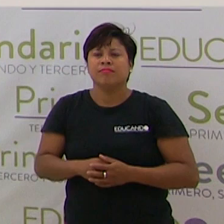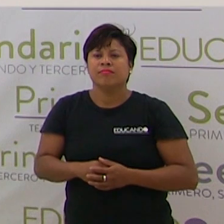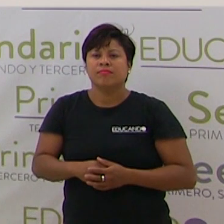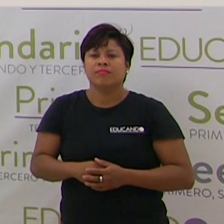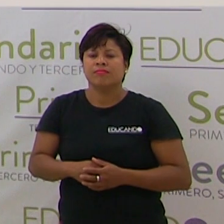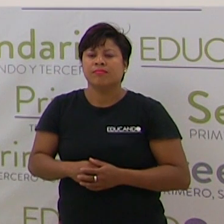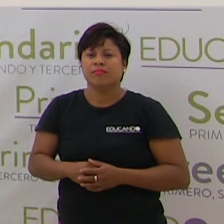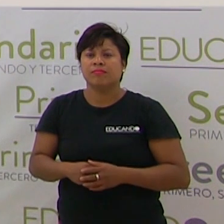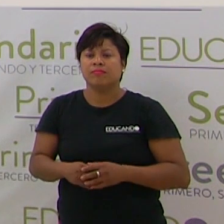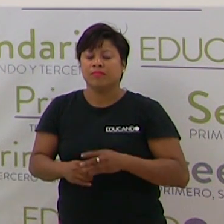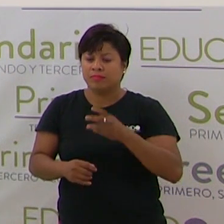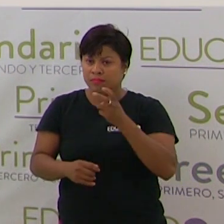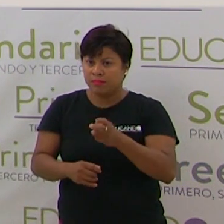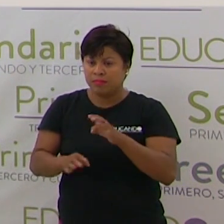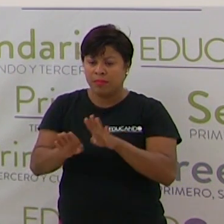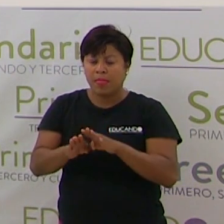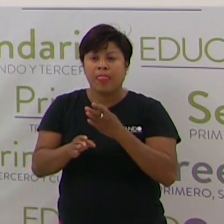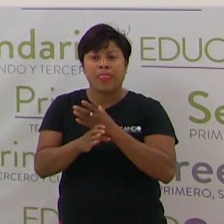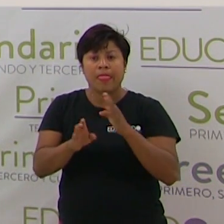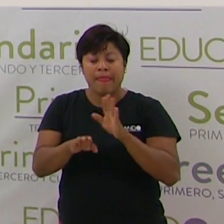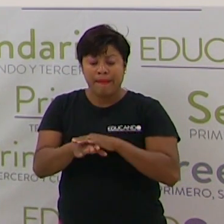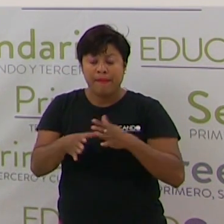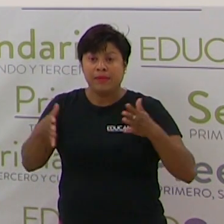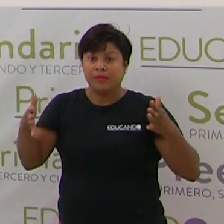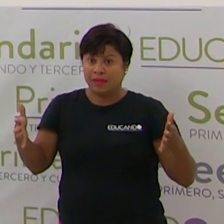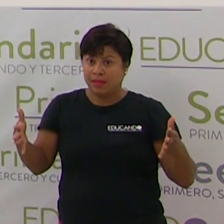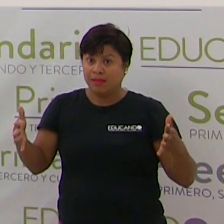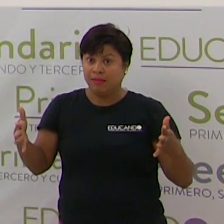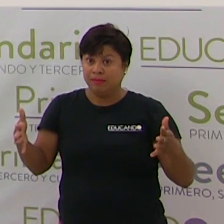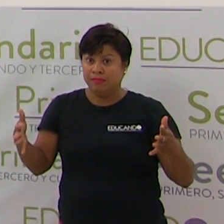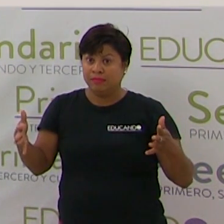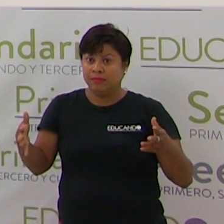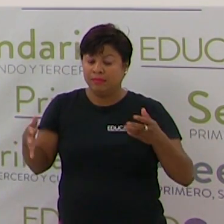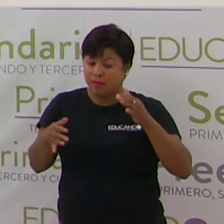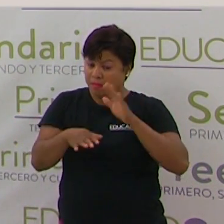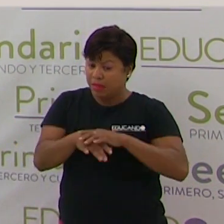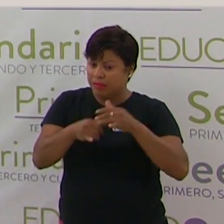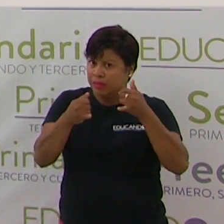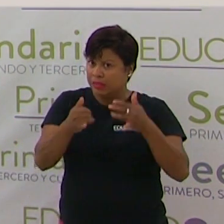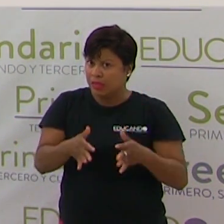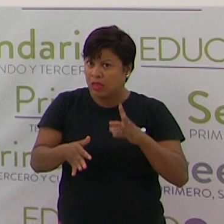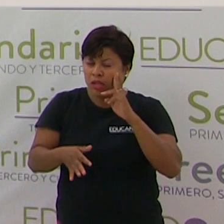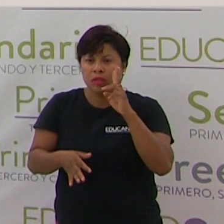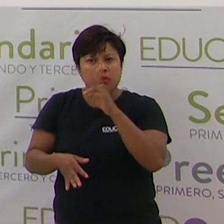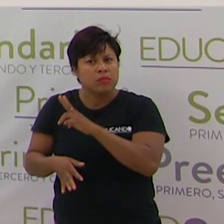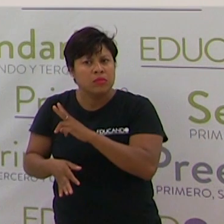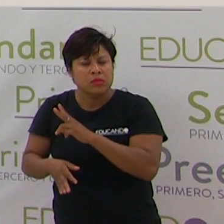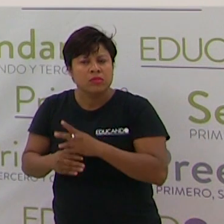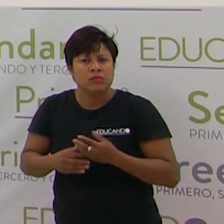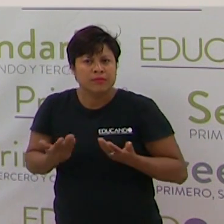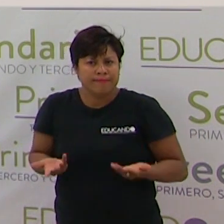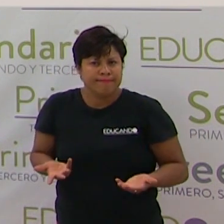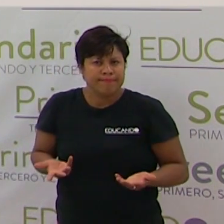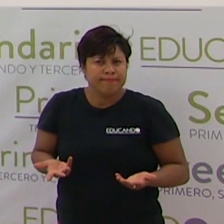En el caso de los objetos más grandes, ¿son más pesados que los pequeños?